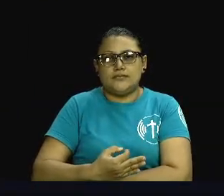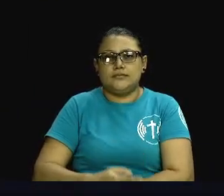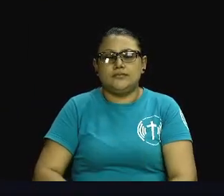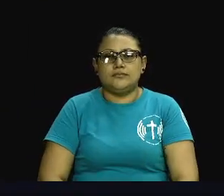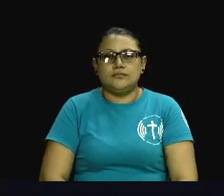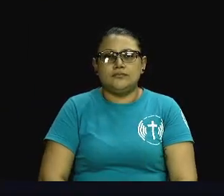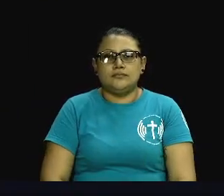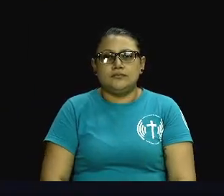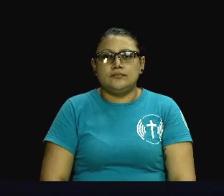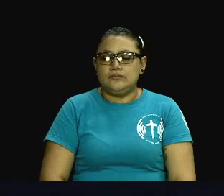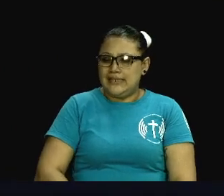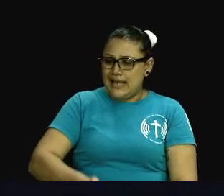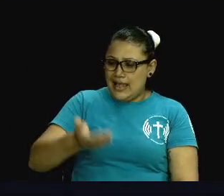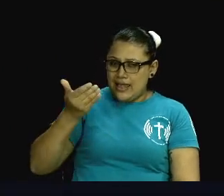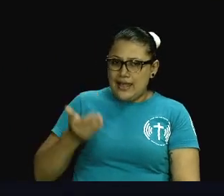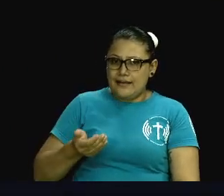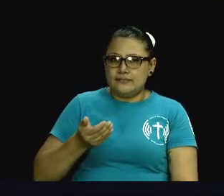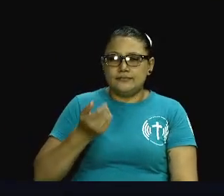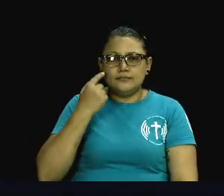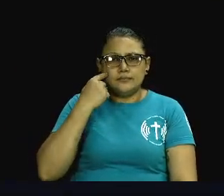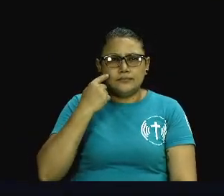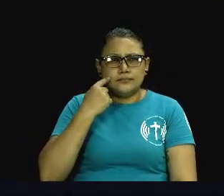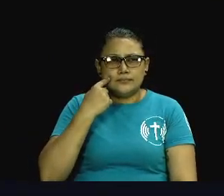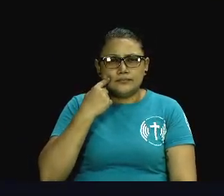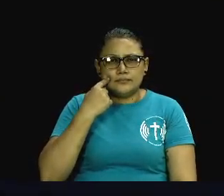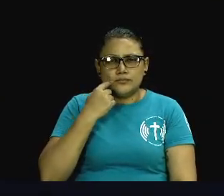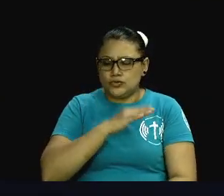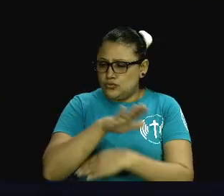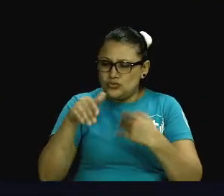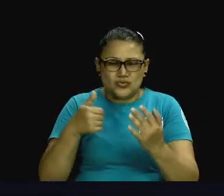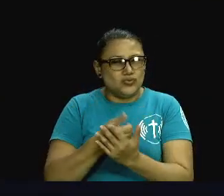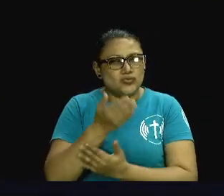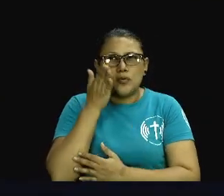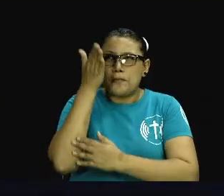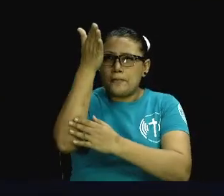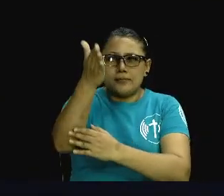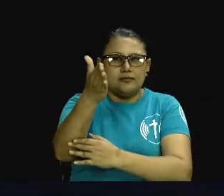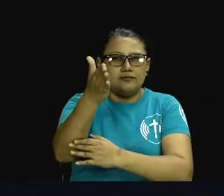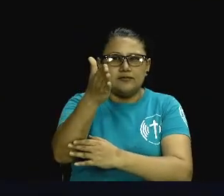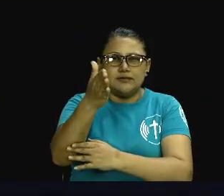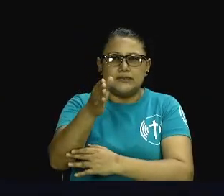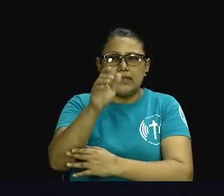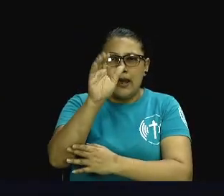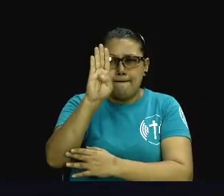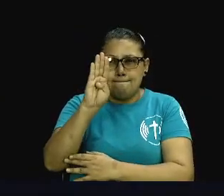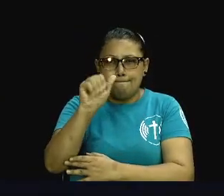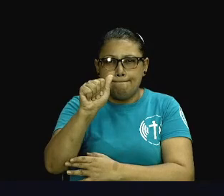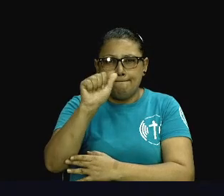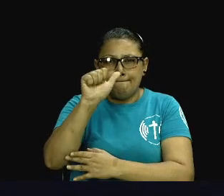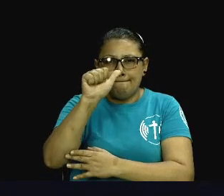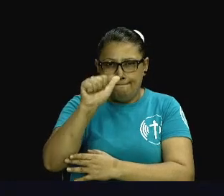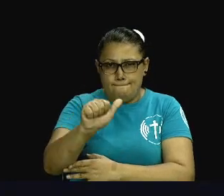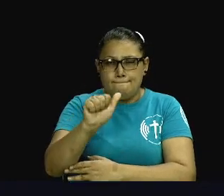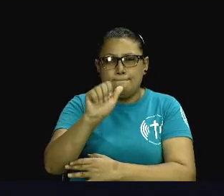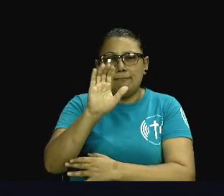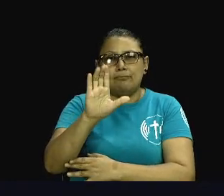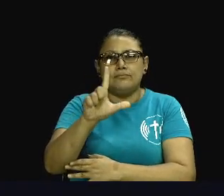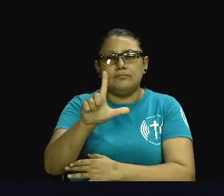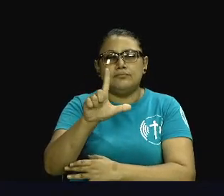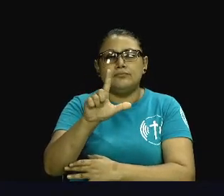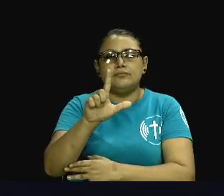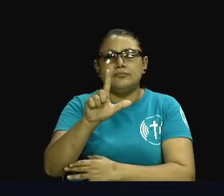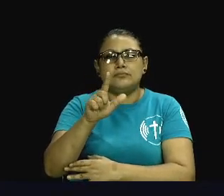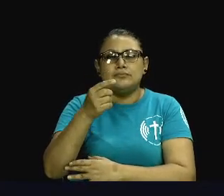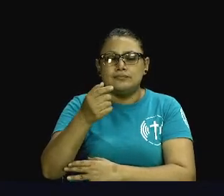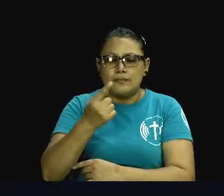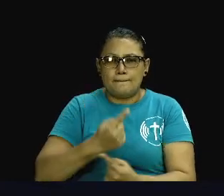el capítulo anterior a este se da todo lo de los profetas de waal y se da que el vuestra y la gente si